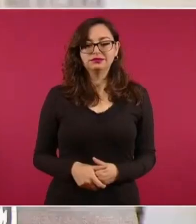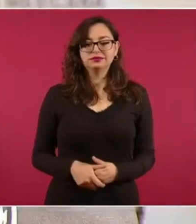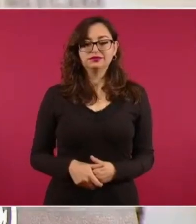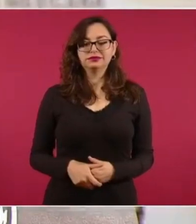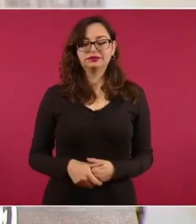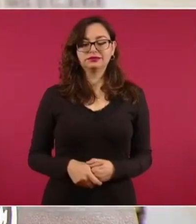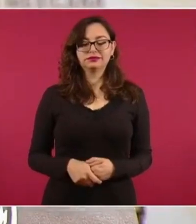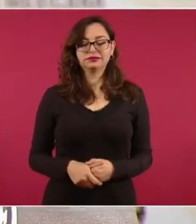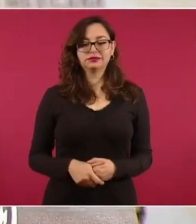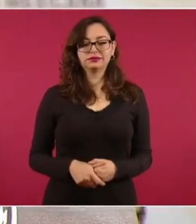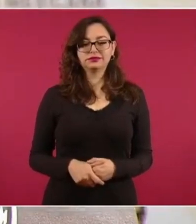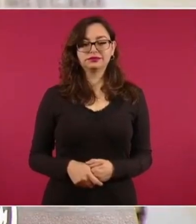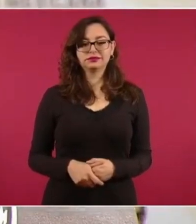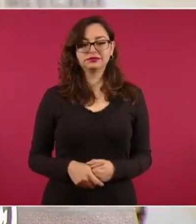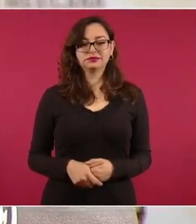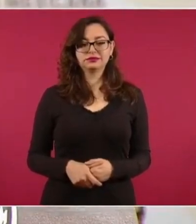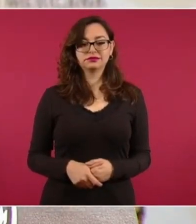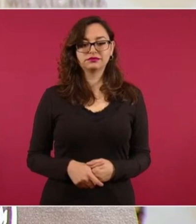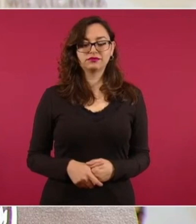tiene que ver